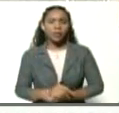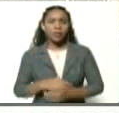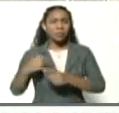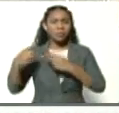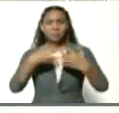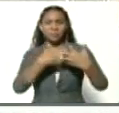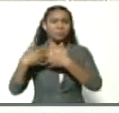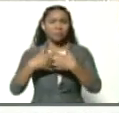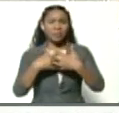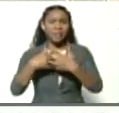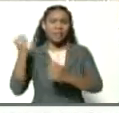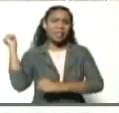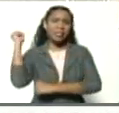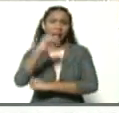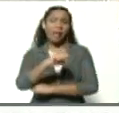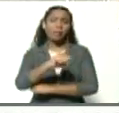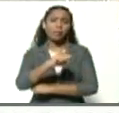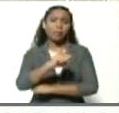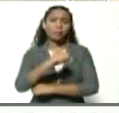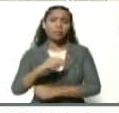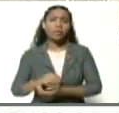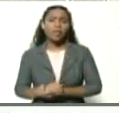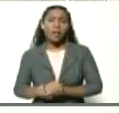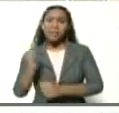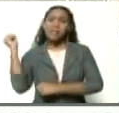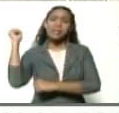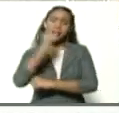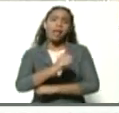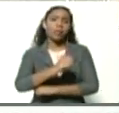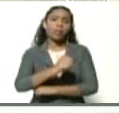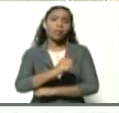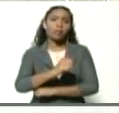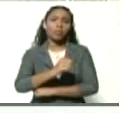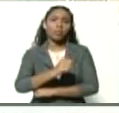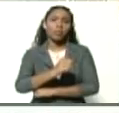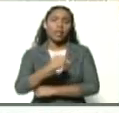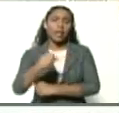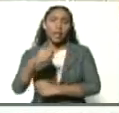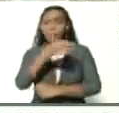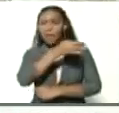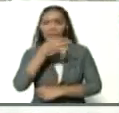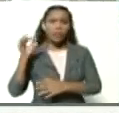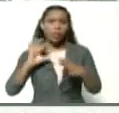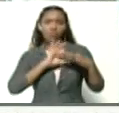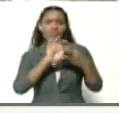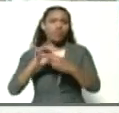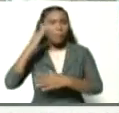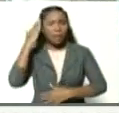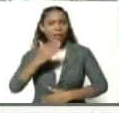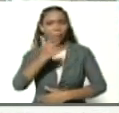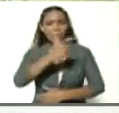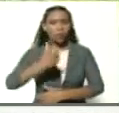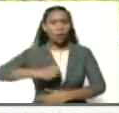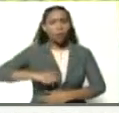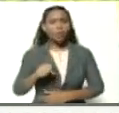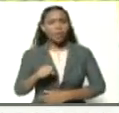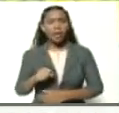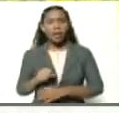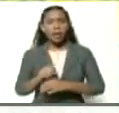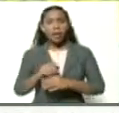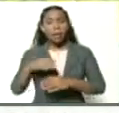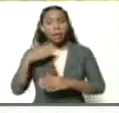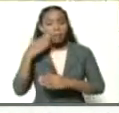combatiremos y venceremos. Venceremos en perfecta unión cívico-militar-policial. Vamos a